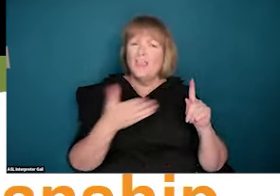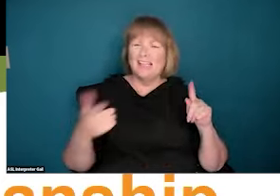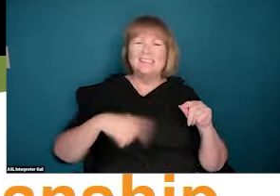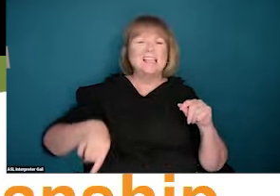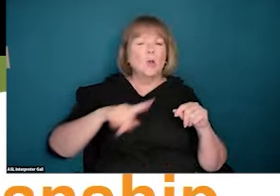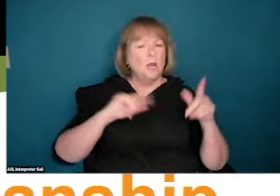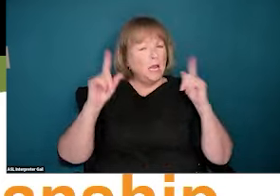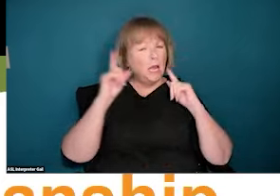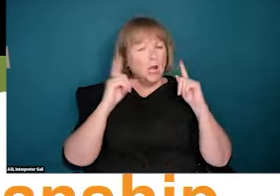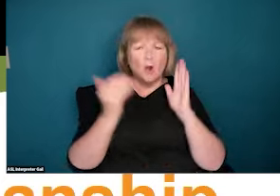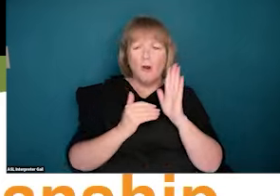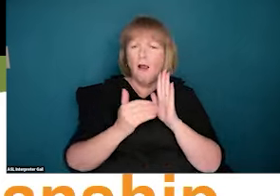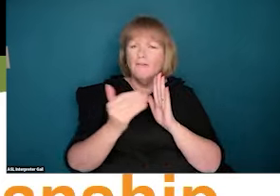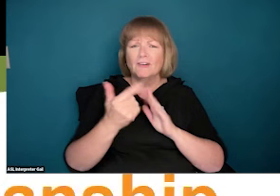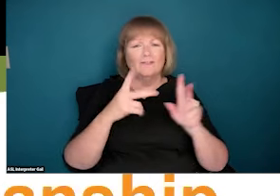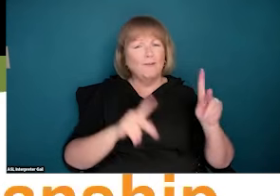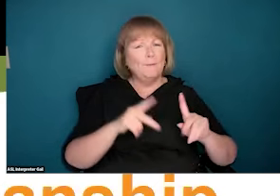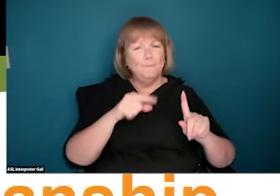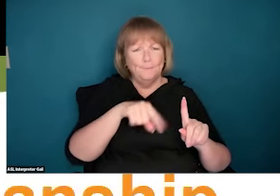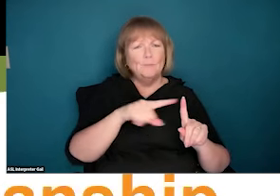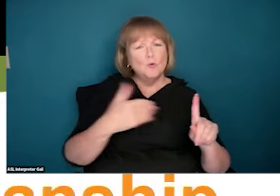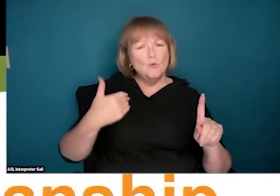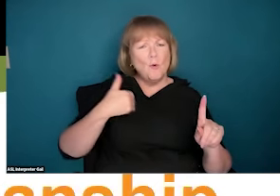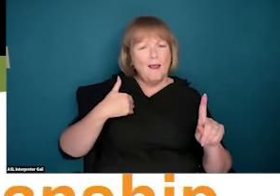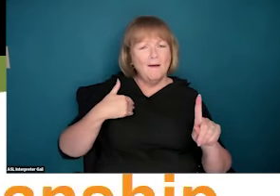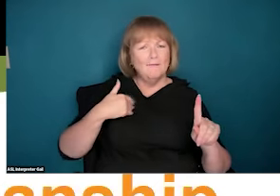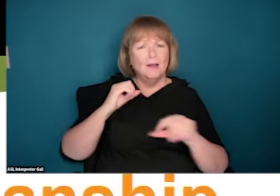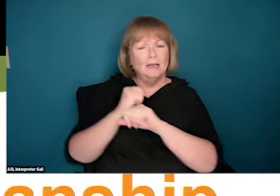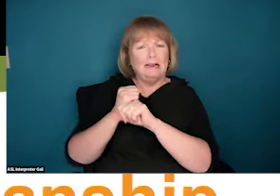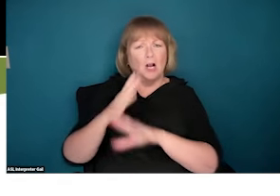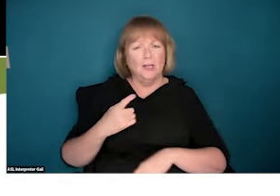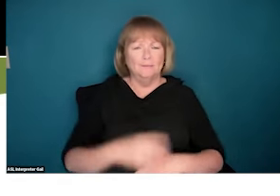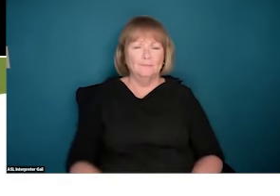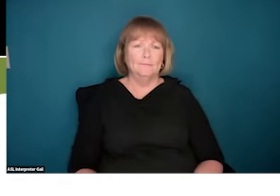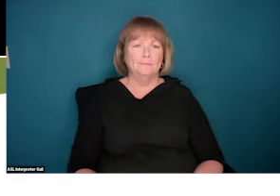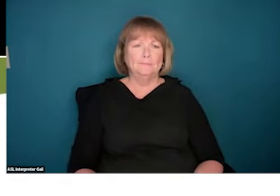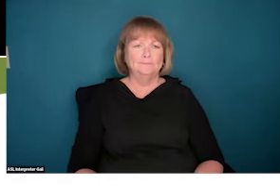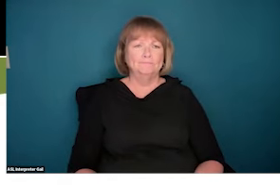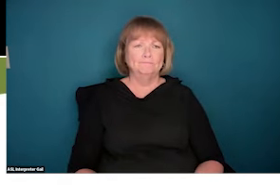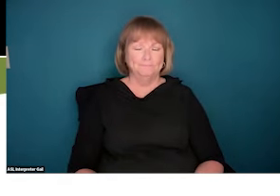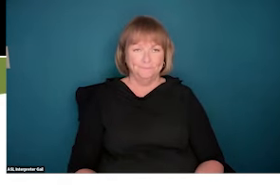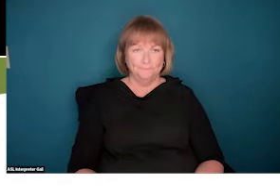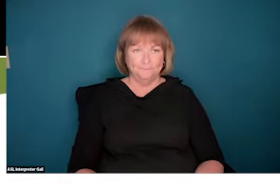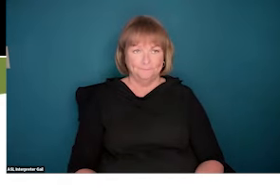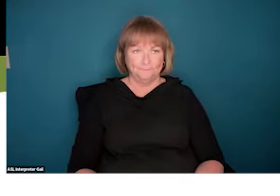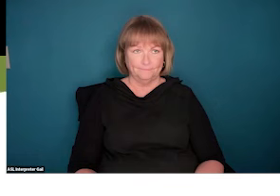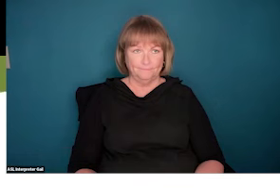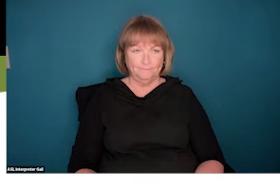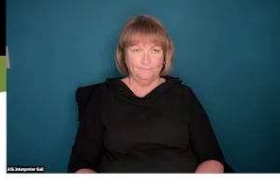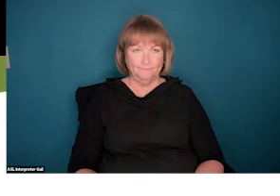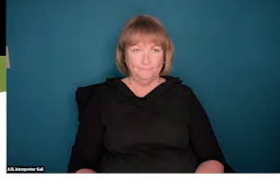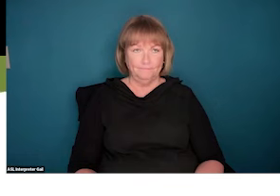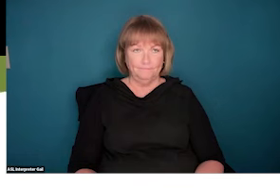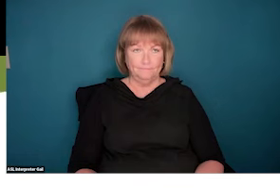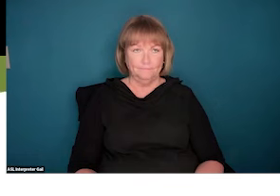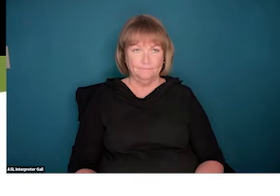se toma demasiados derechos, algunas. Estas cosas que yo estoy leyendo aquí en la filmina son